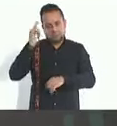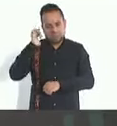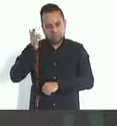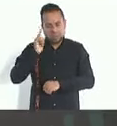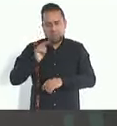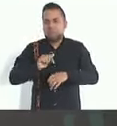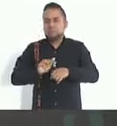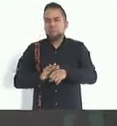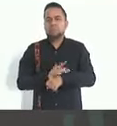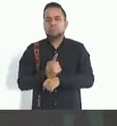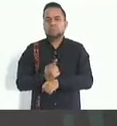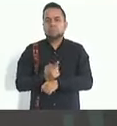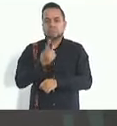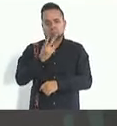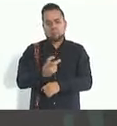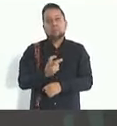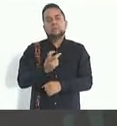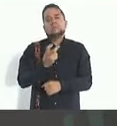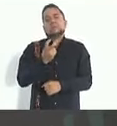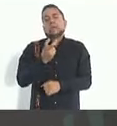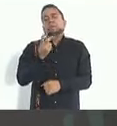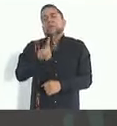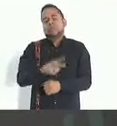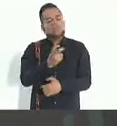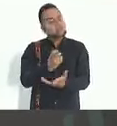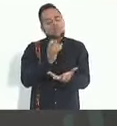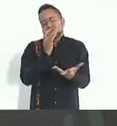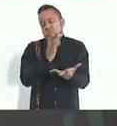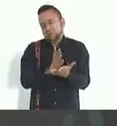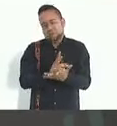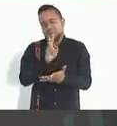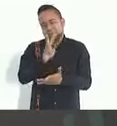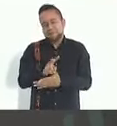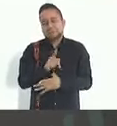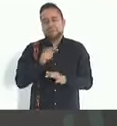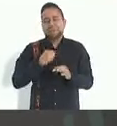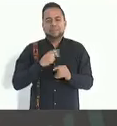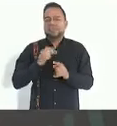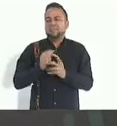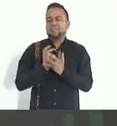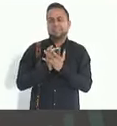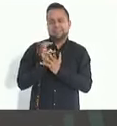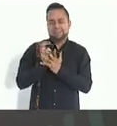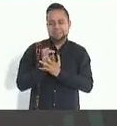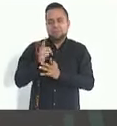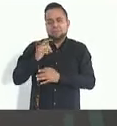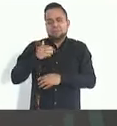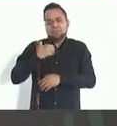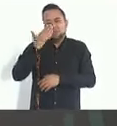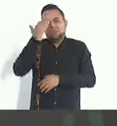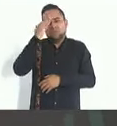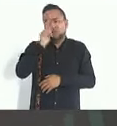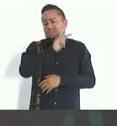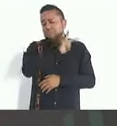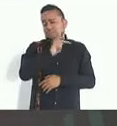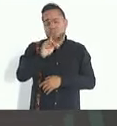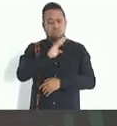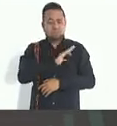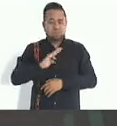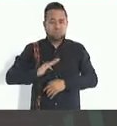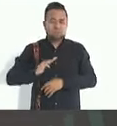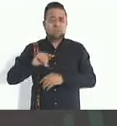porque es excepcional. Ya saben, no es para presumir, pero conozco todos los